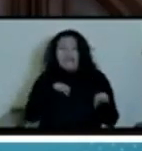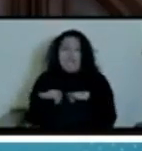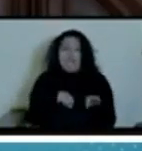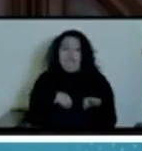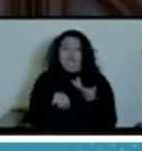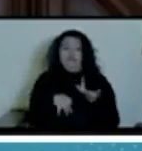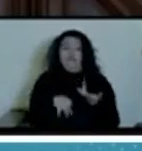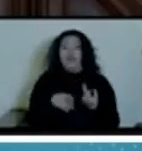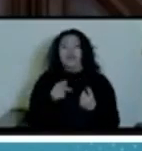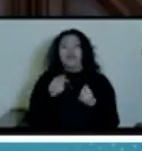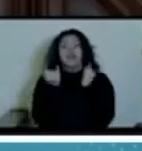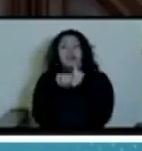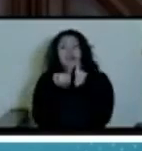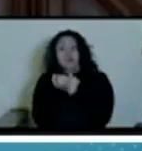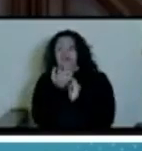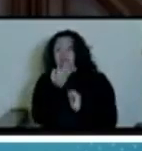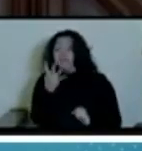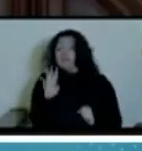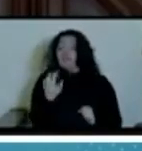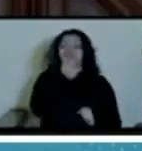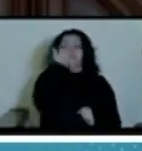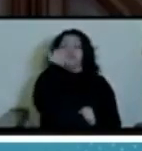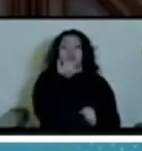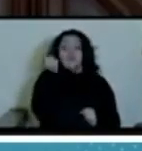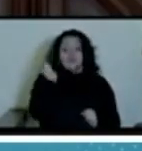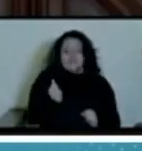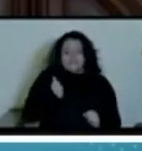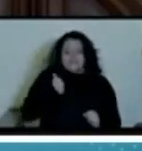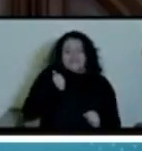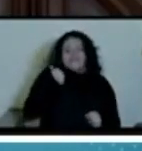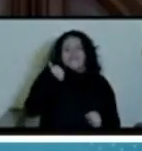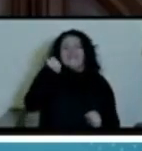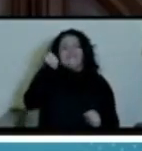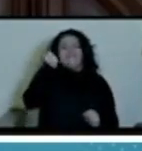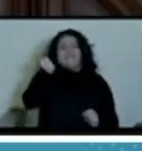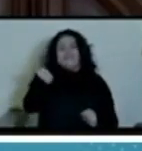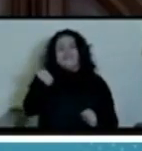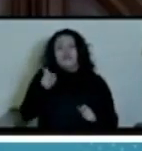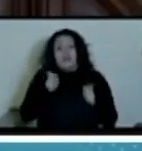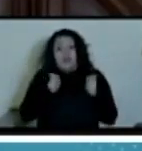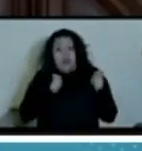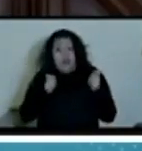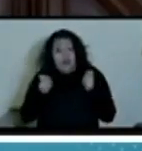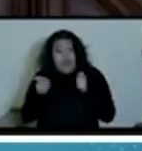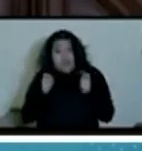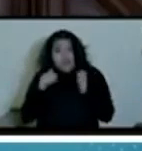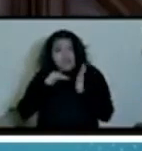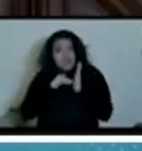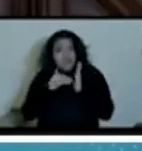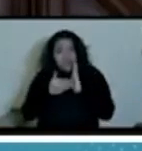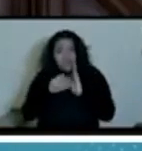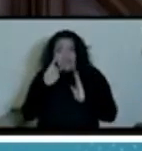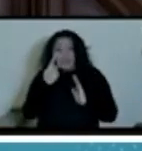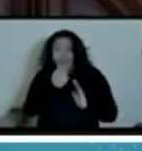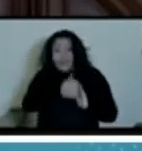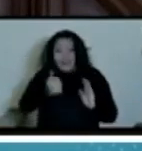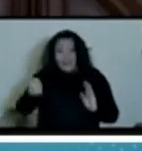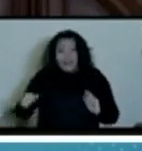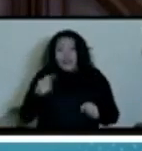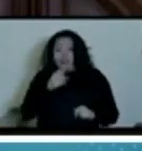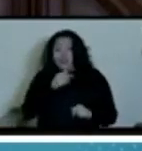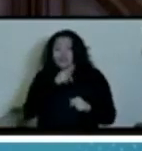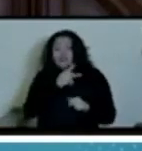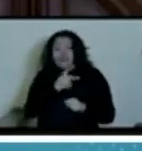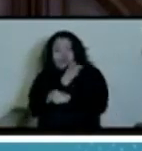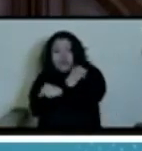es la gran oportunidad que tienen de ser los gestores de sus compañeros, de convertirse en